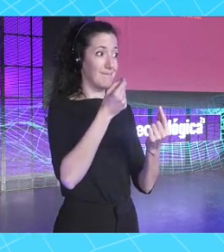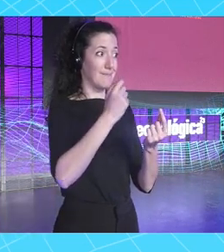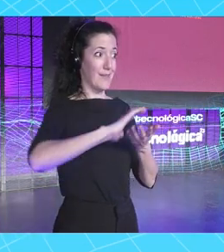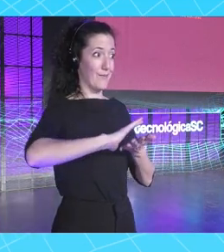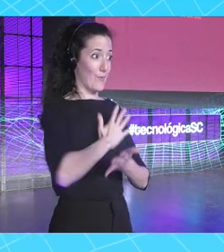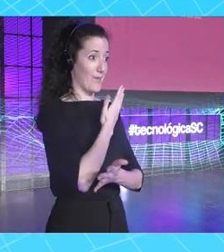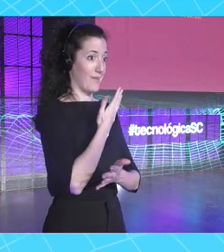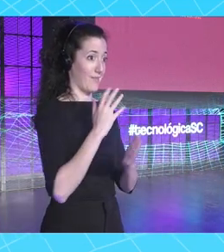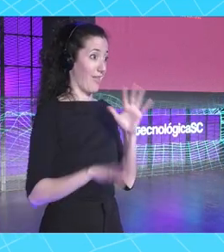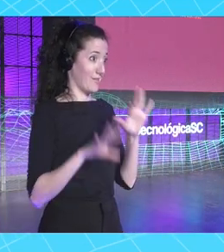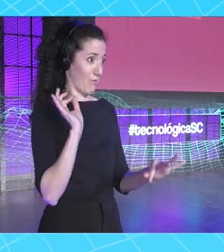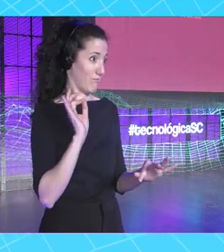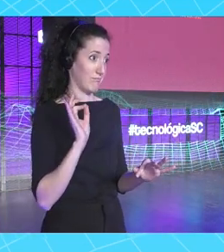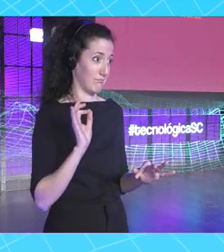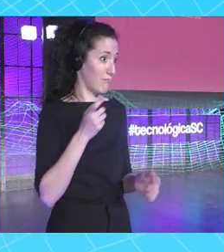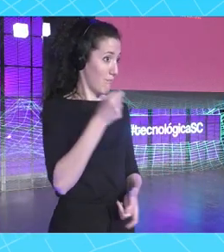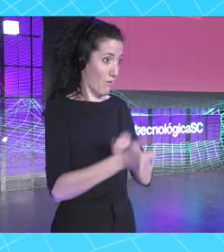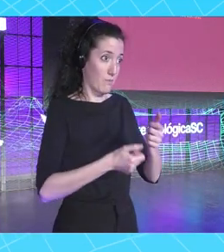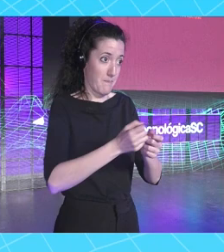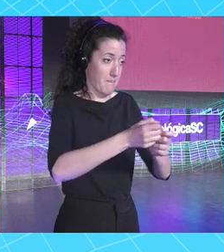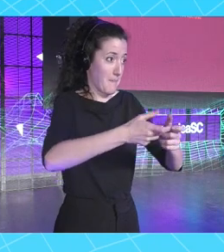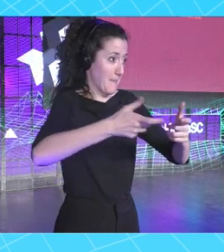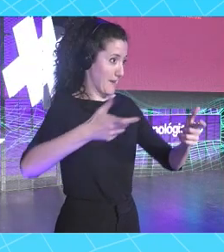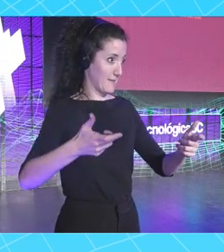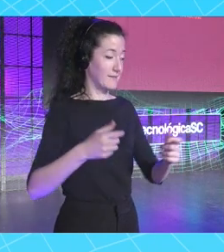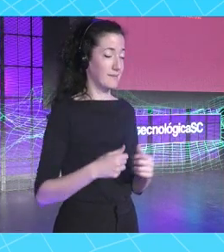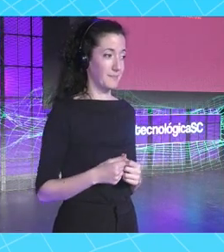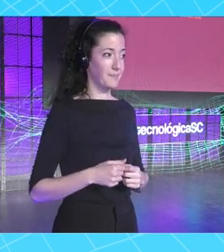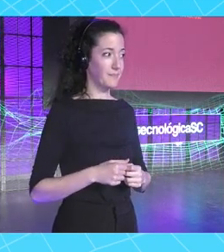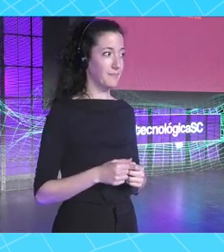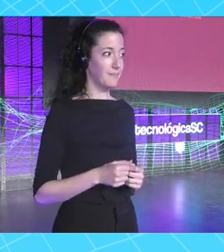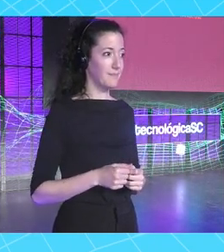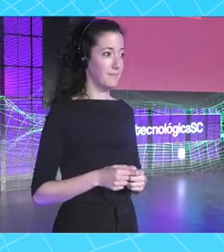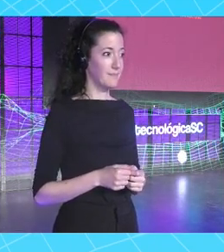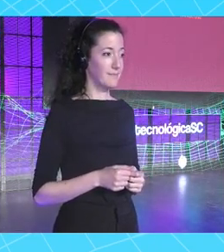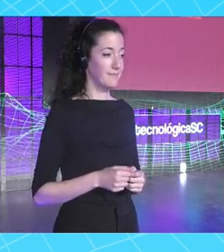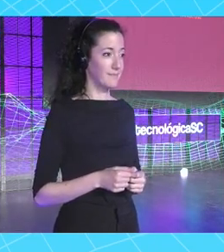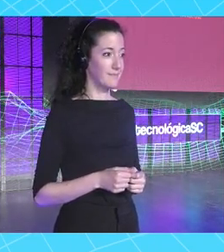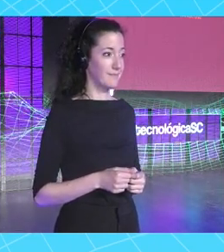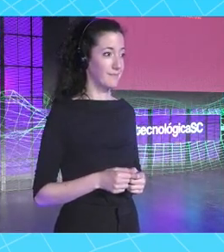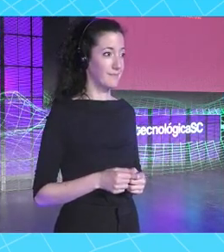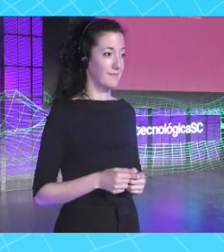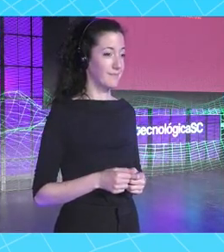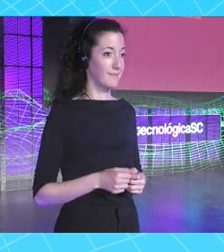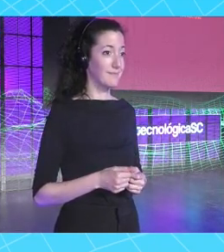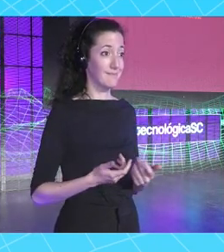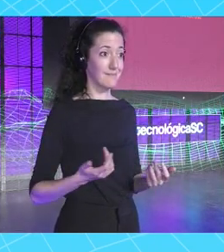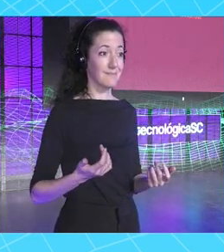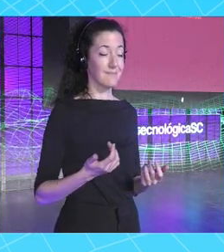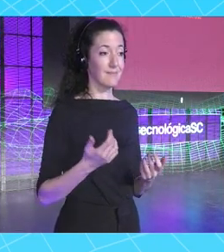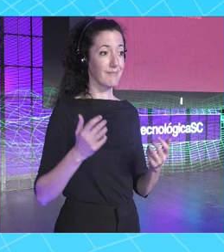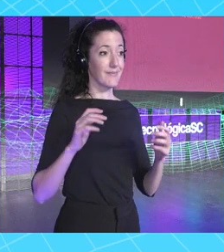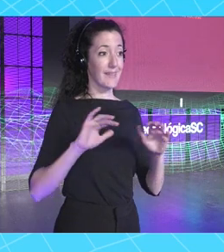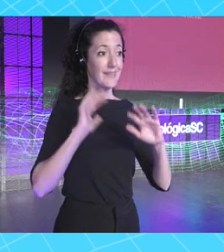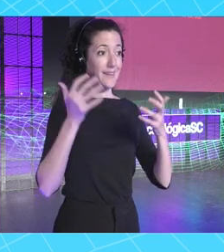Y ahora os lanzo una visión que para mí sería el mayor legado del internet de las cosas